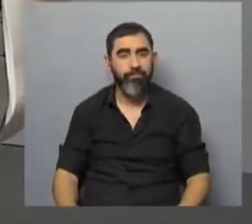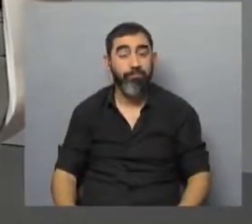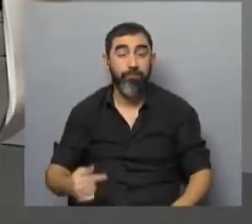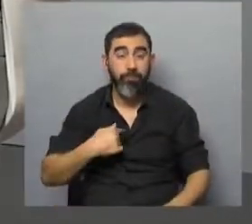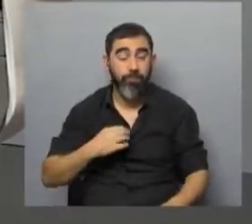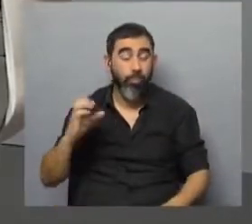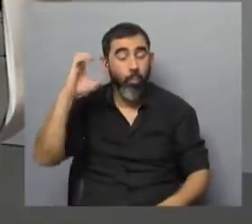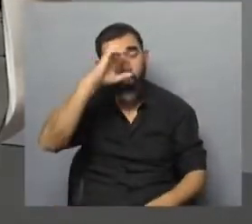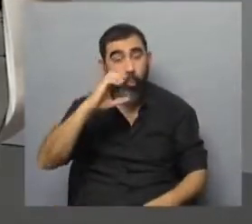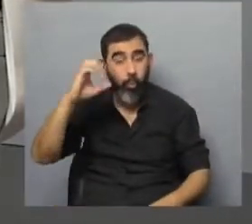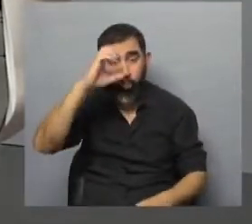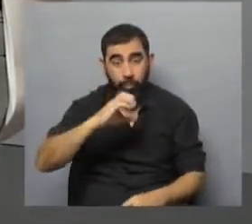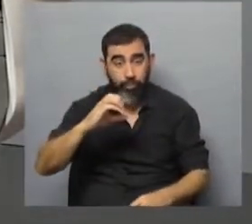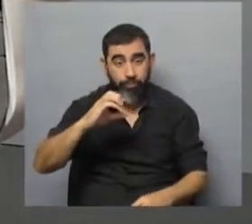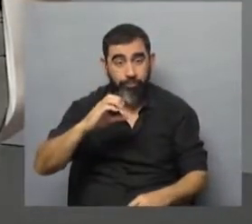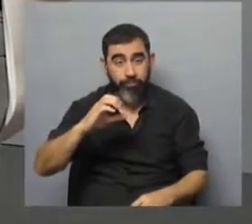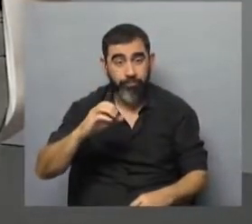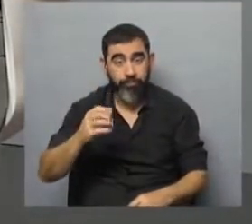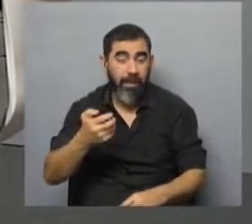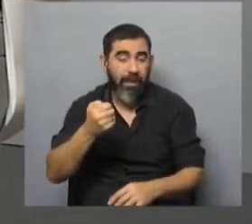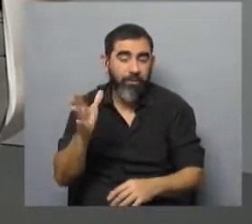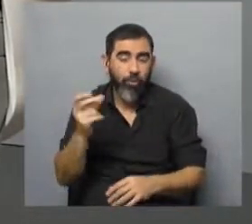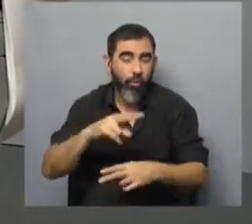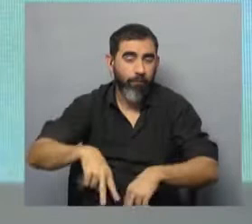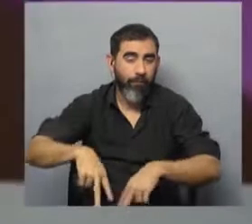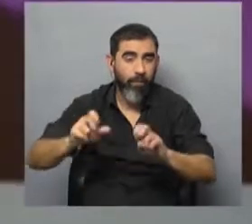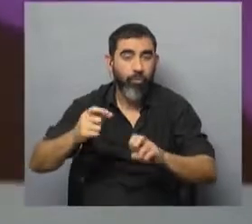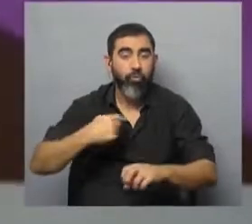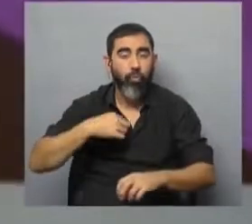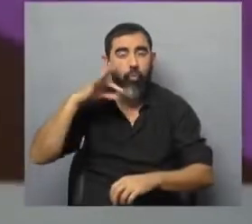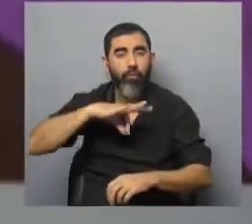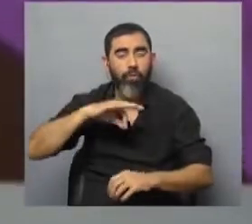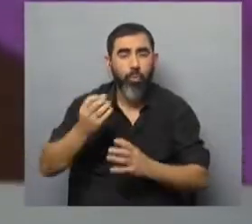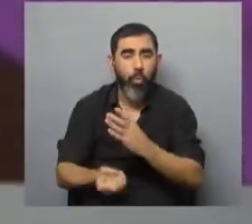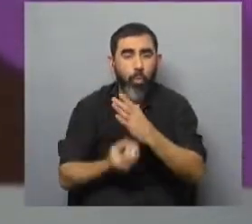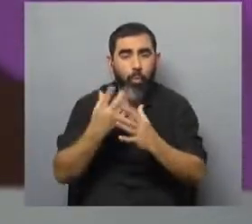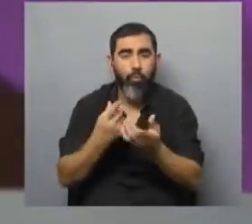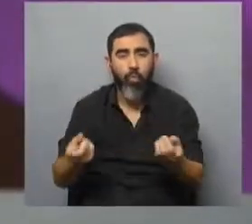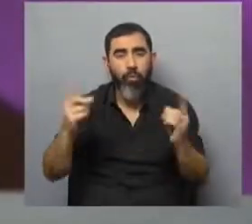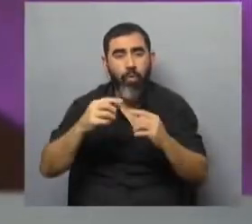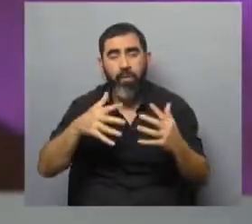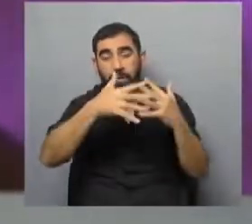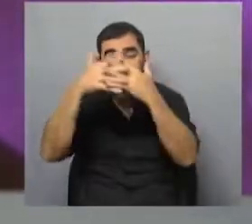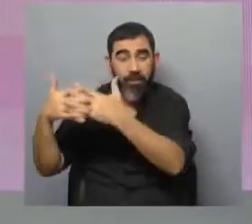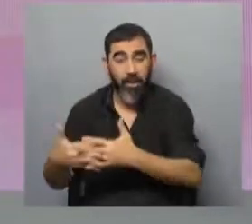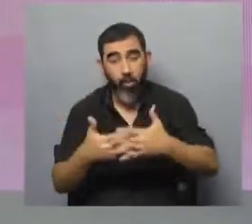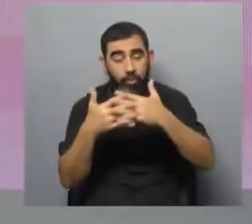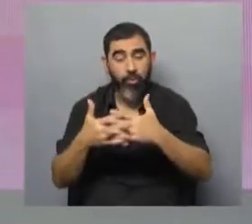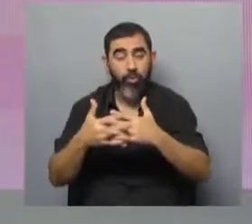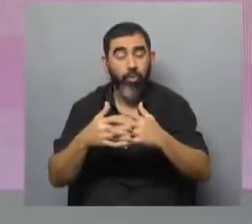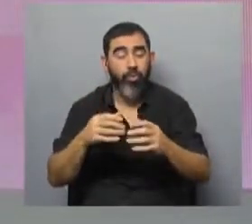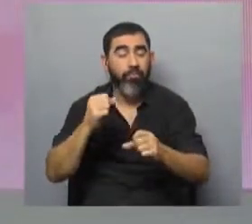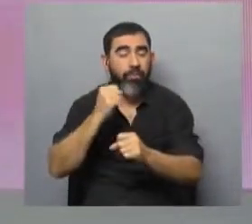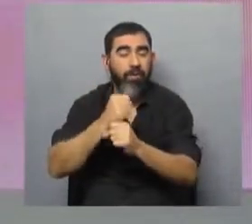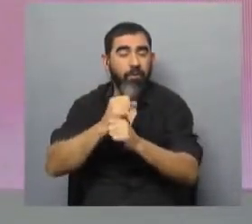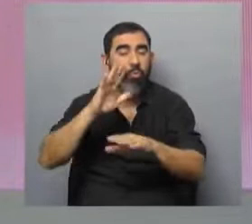Curiosidad, lo que conduce a casi todos los investigadores, era un virus nuevo, yo había vuelto de Estados Unidos de trabajar con dengue, otro tema,